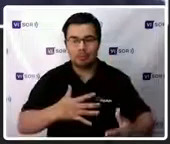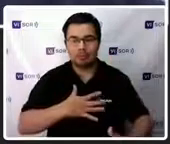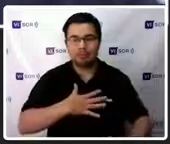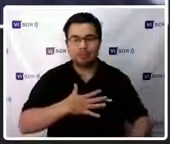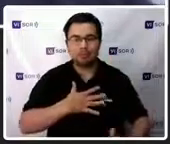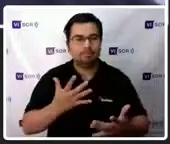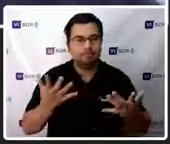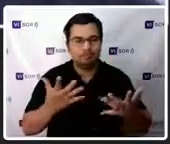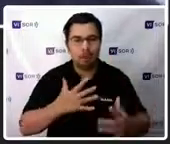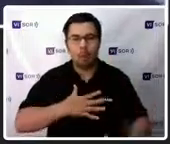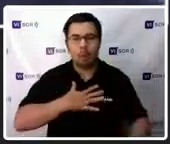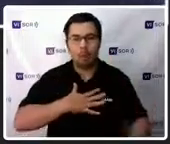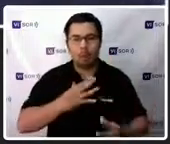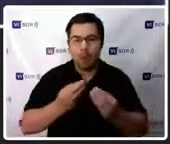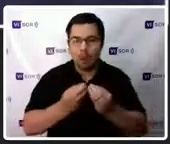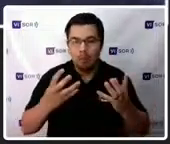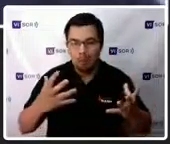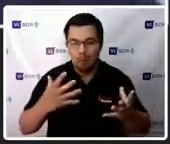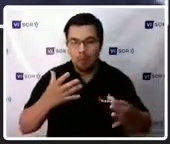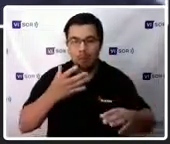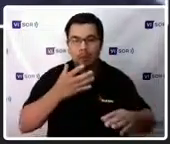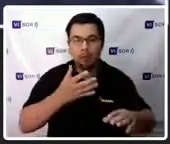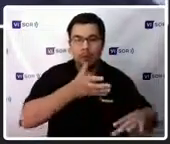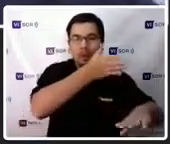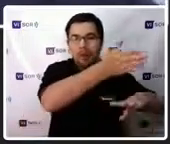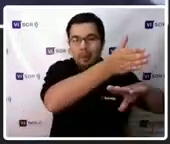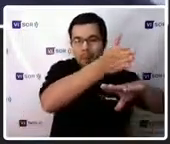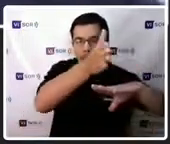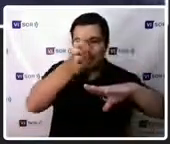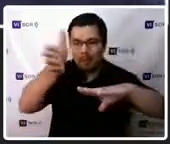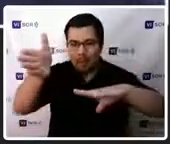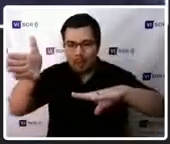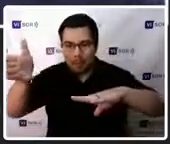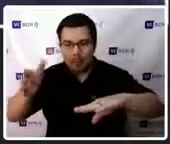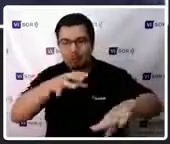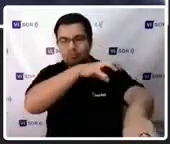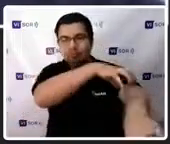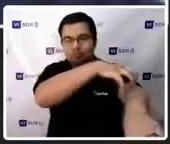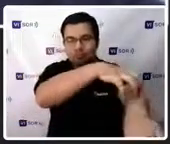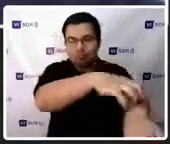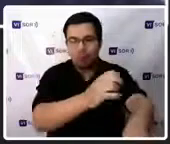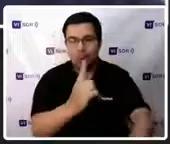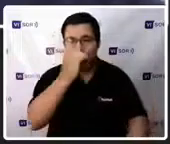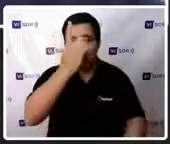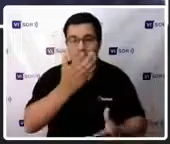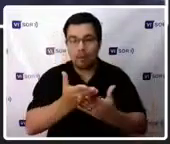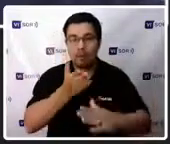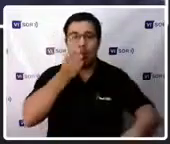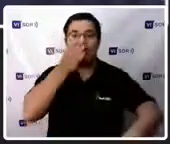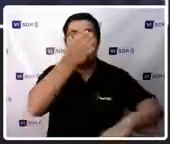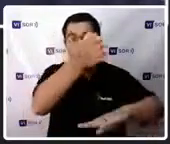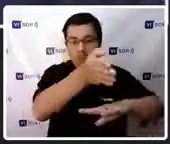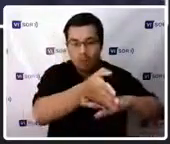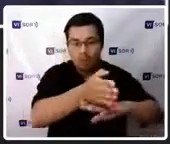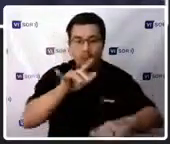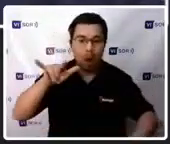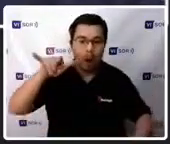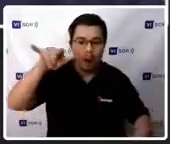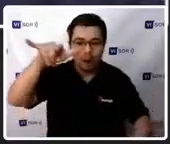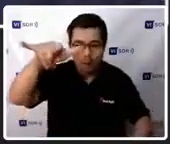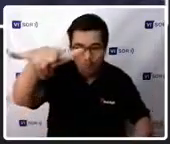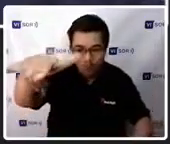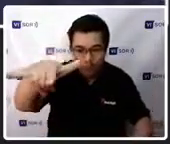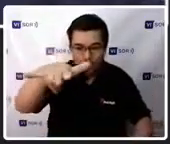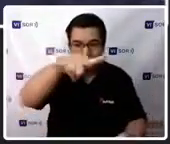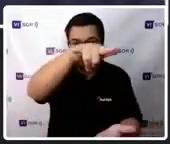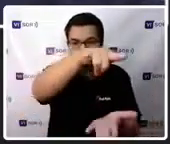las salidas de terreno, eran súper entretenidas, ¿no? Y una vez fuimos al aeropuerto, estamos hablando harto tiempo atrás, y creo que